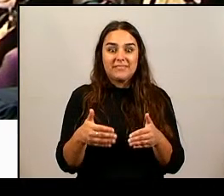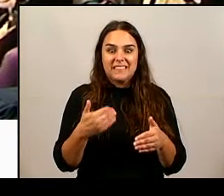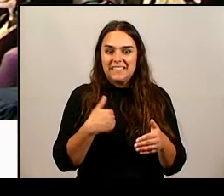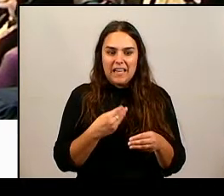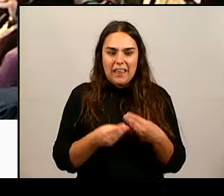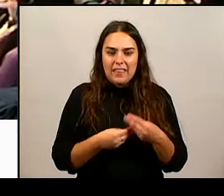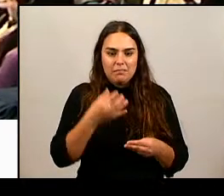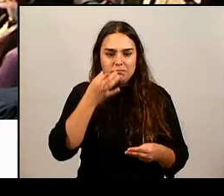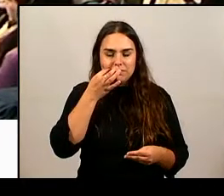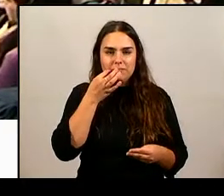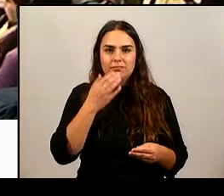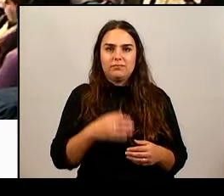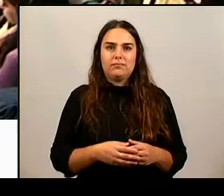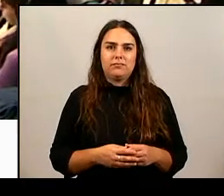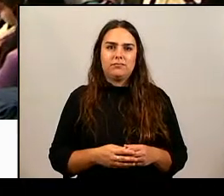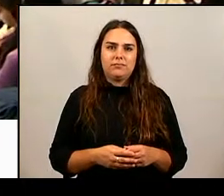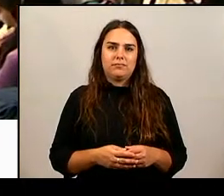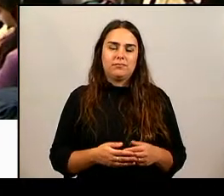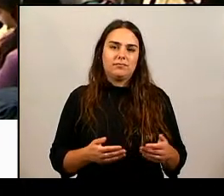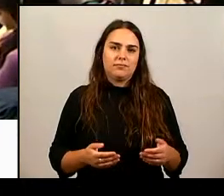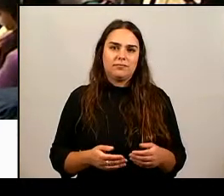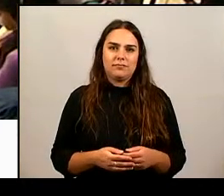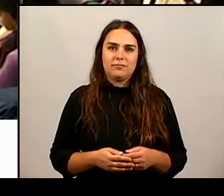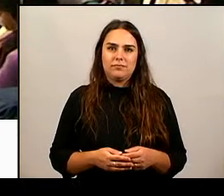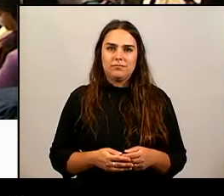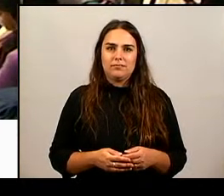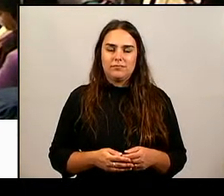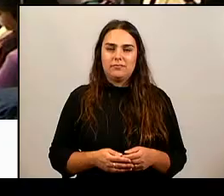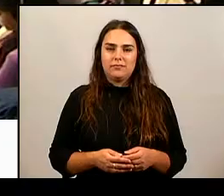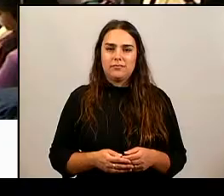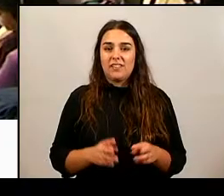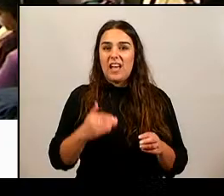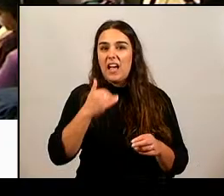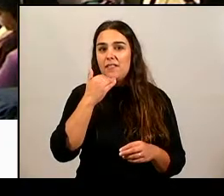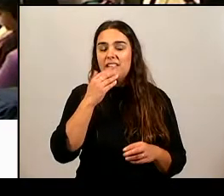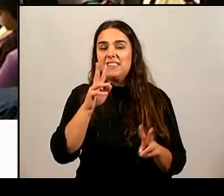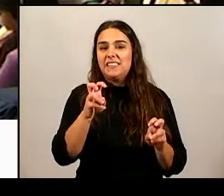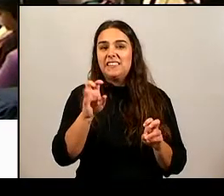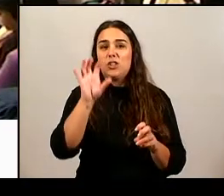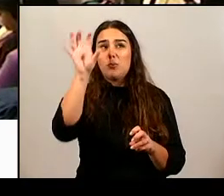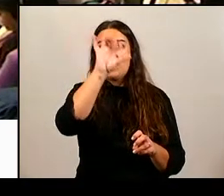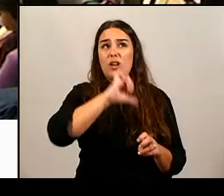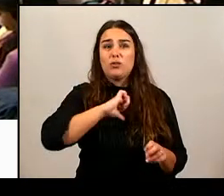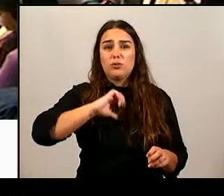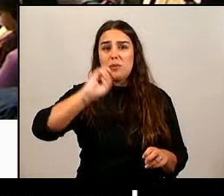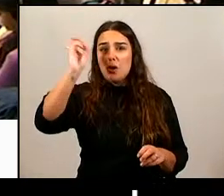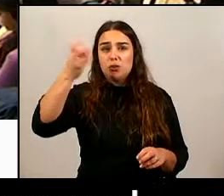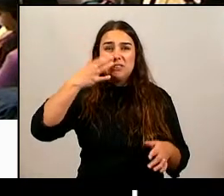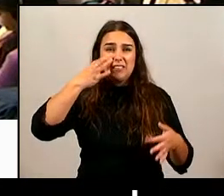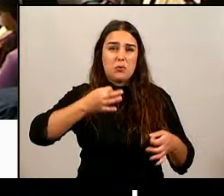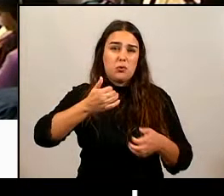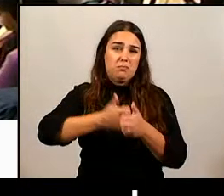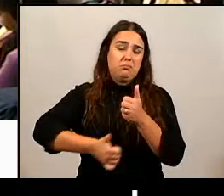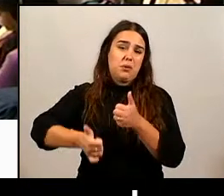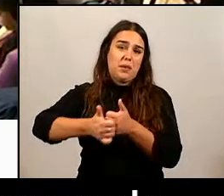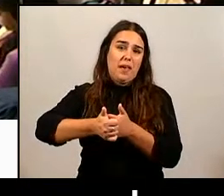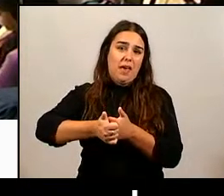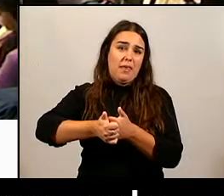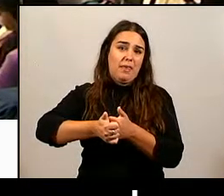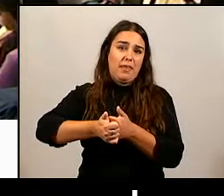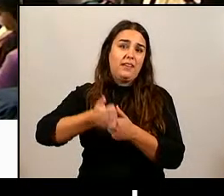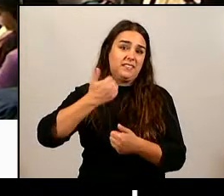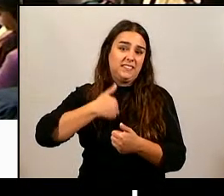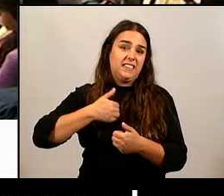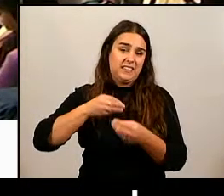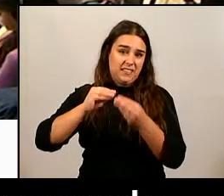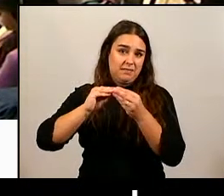hecho? Y me encanta además que me hagan esa pregunta. Pensando en que si fuera en otras comunidades autónomas seguramente estaríamos diariamente